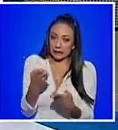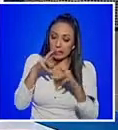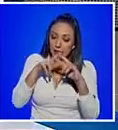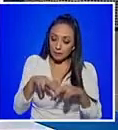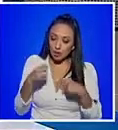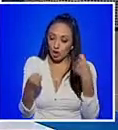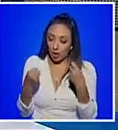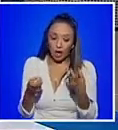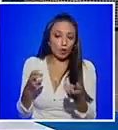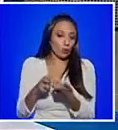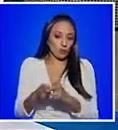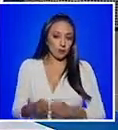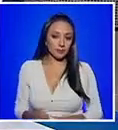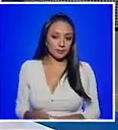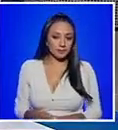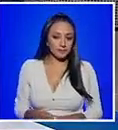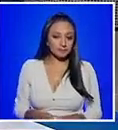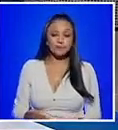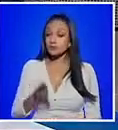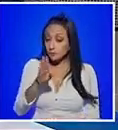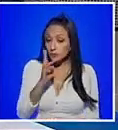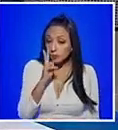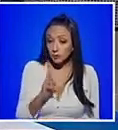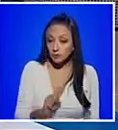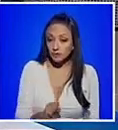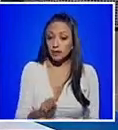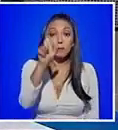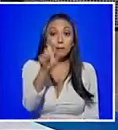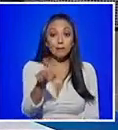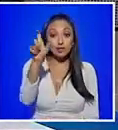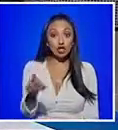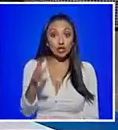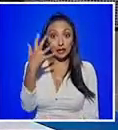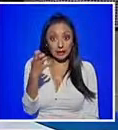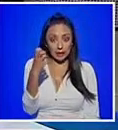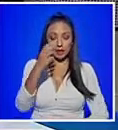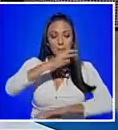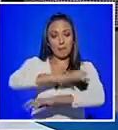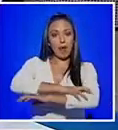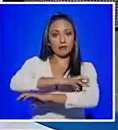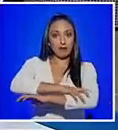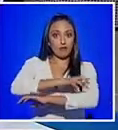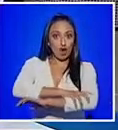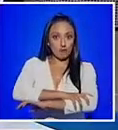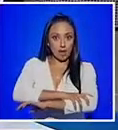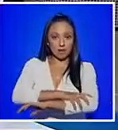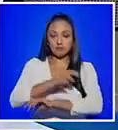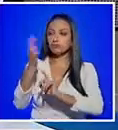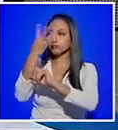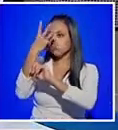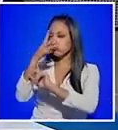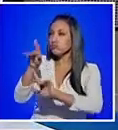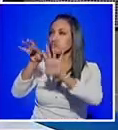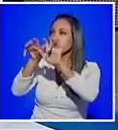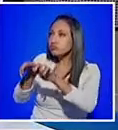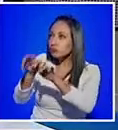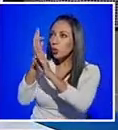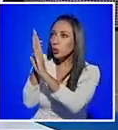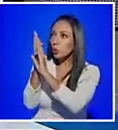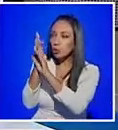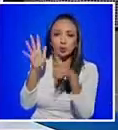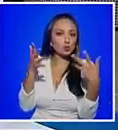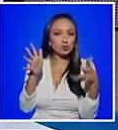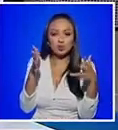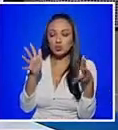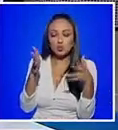técnica vehicular. Y como nos cuenta Carlos Luis Carrillo, quienes quieren acceder a la página para obtener un turno no lo consiguen debido a